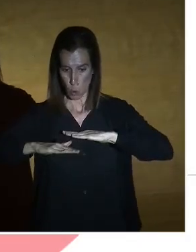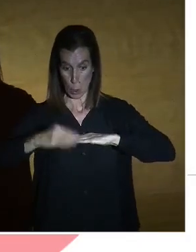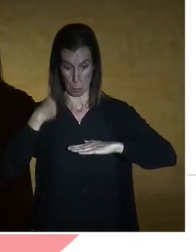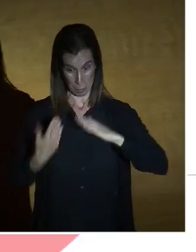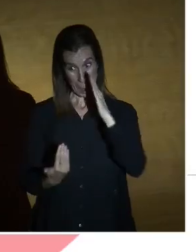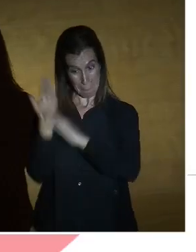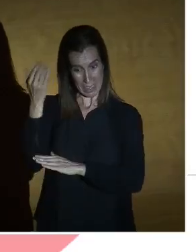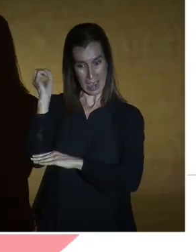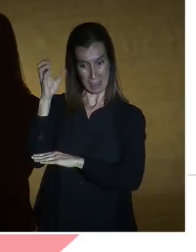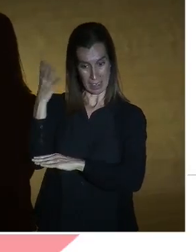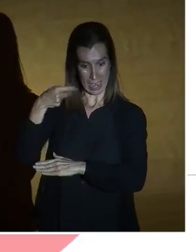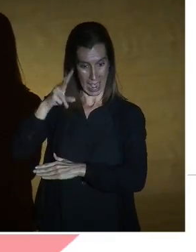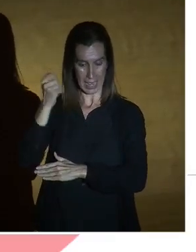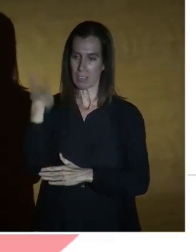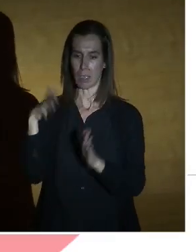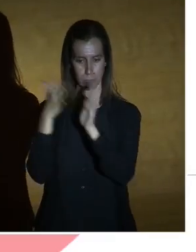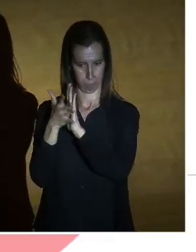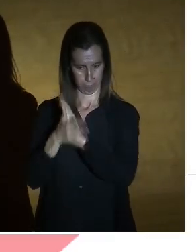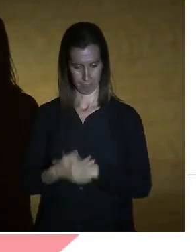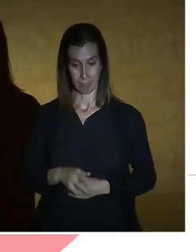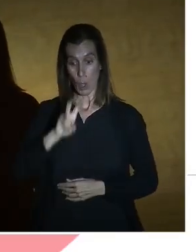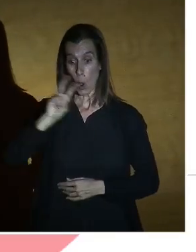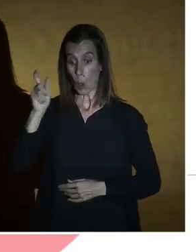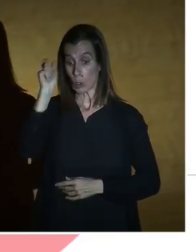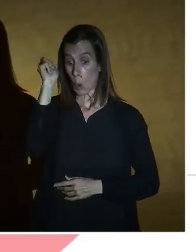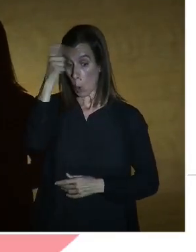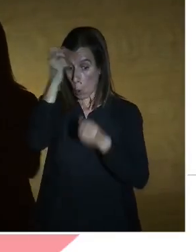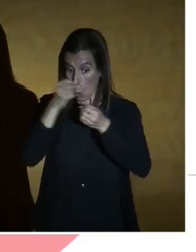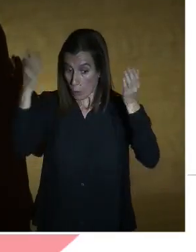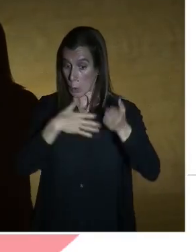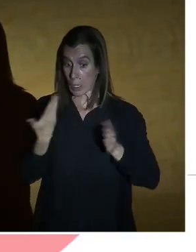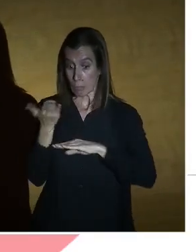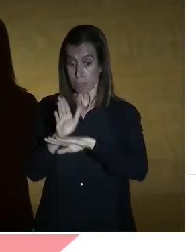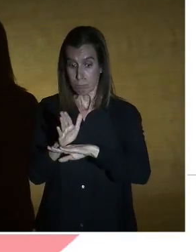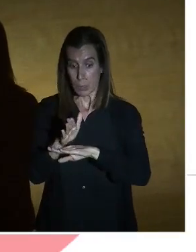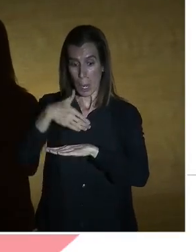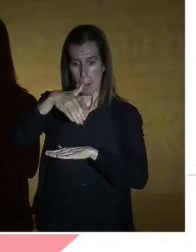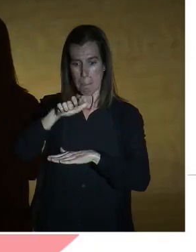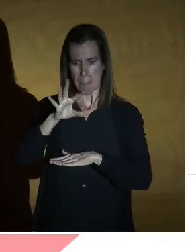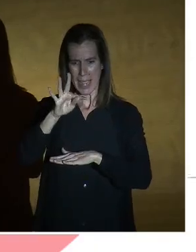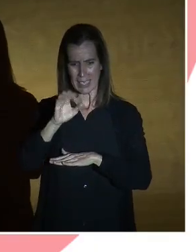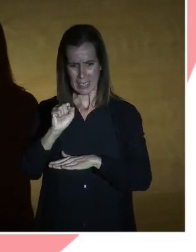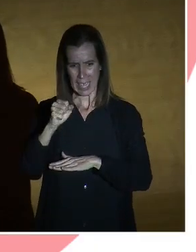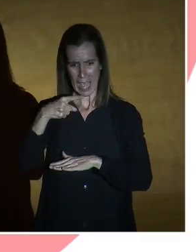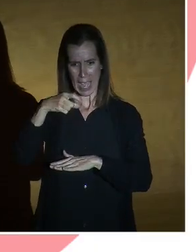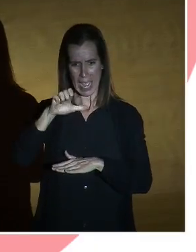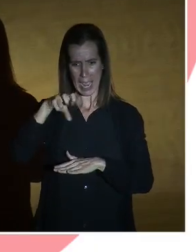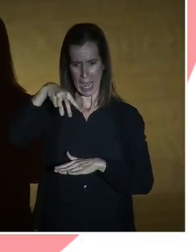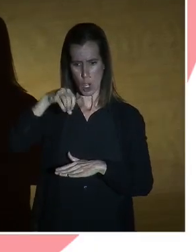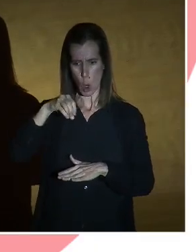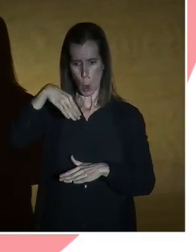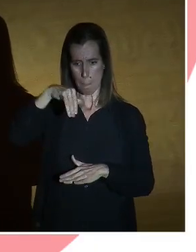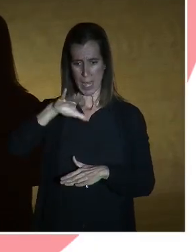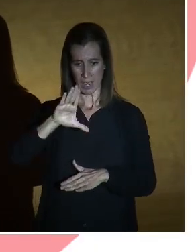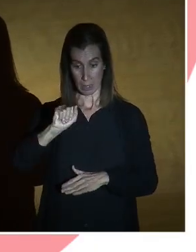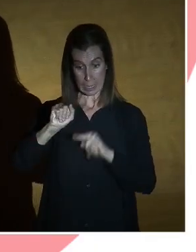esta mañana Ana. Y luego el otro concepto que les quería introducir es el de metagenómica. Metagenómica es